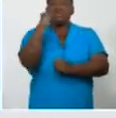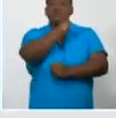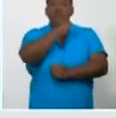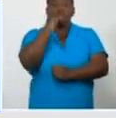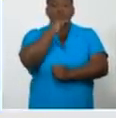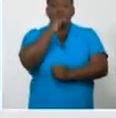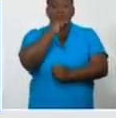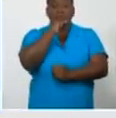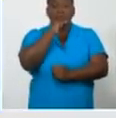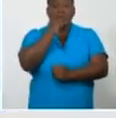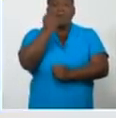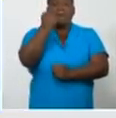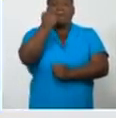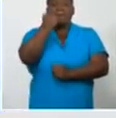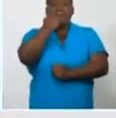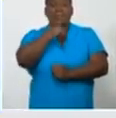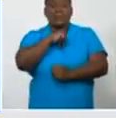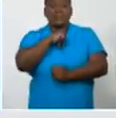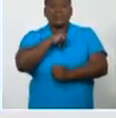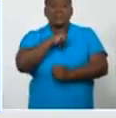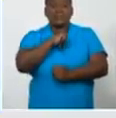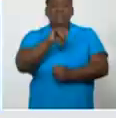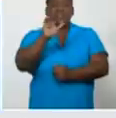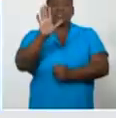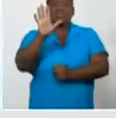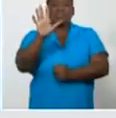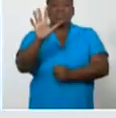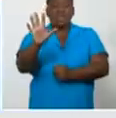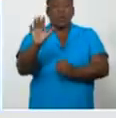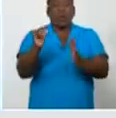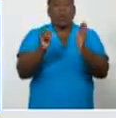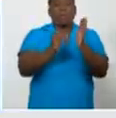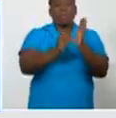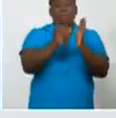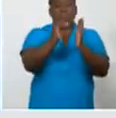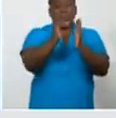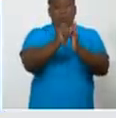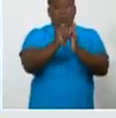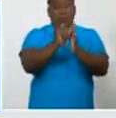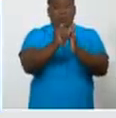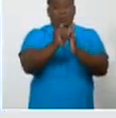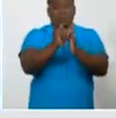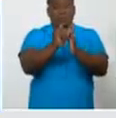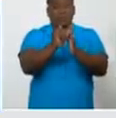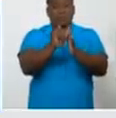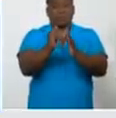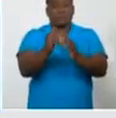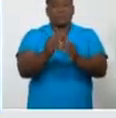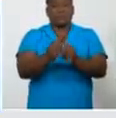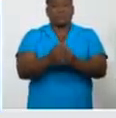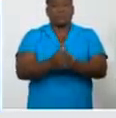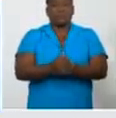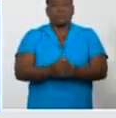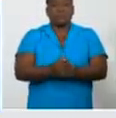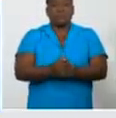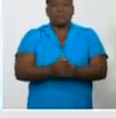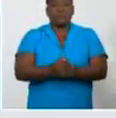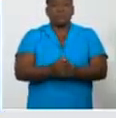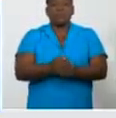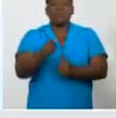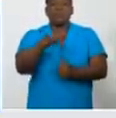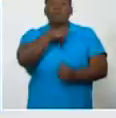más de 5 millones y Rusia con más de 4 millones. Y